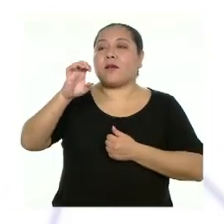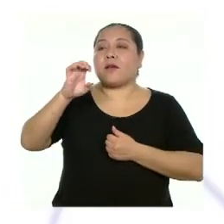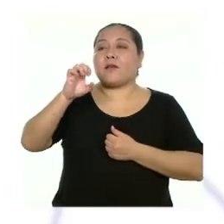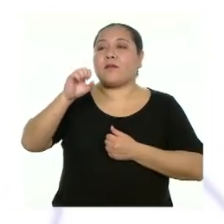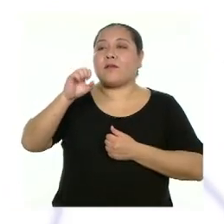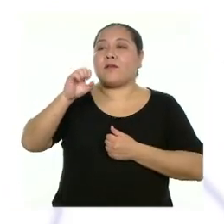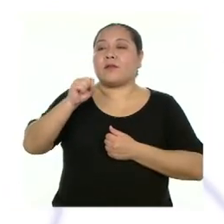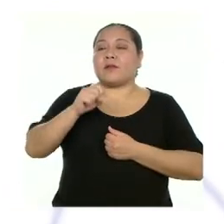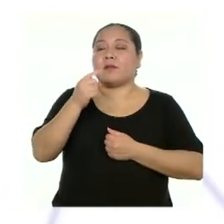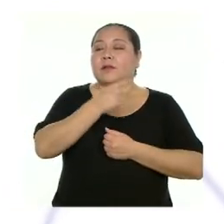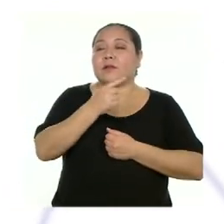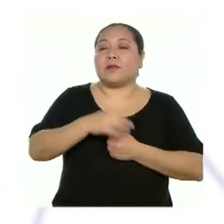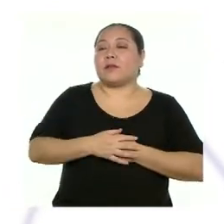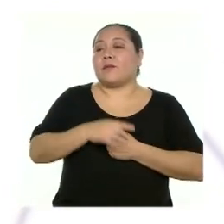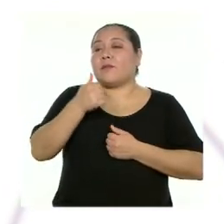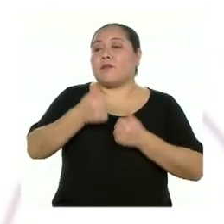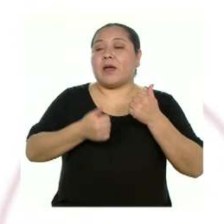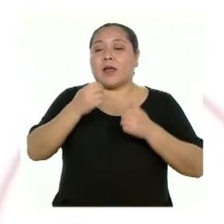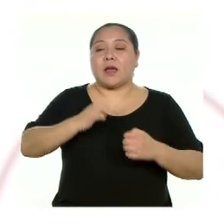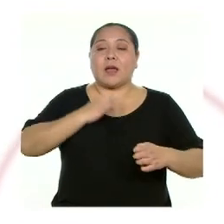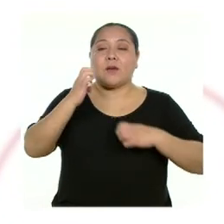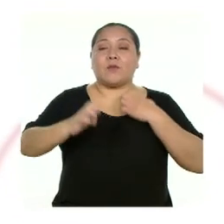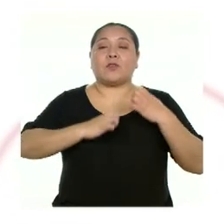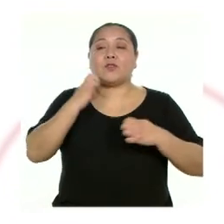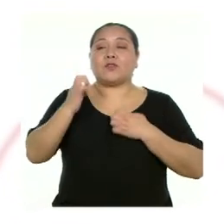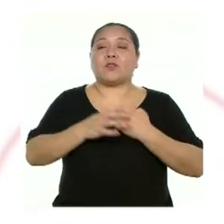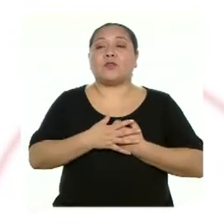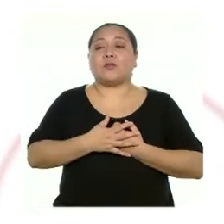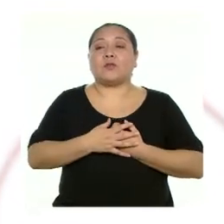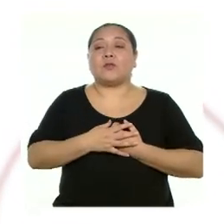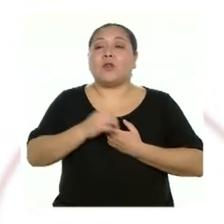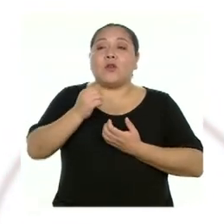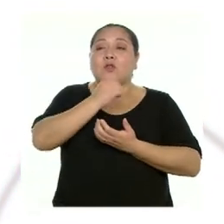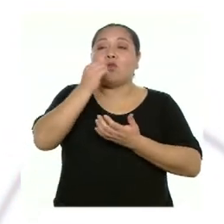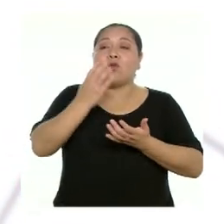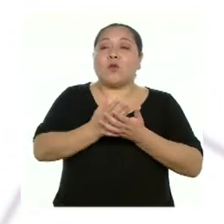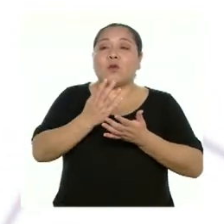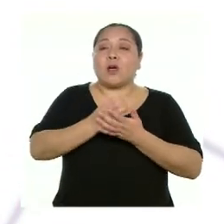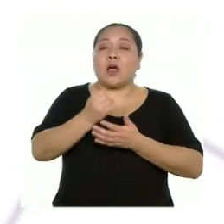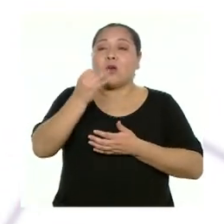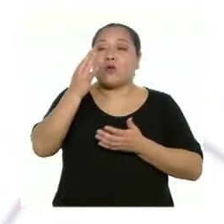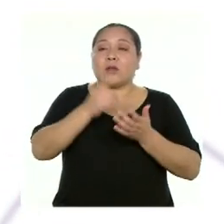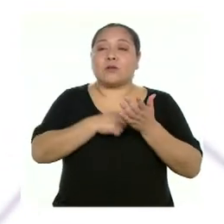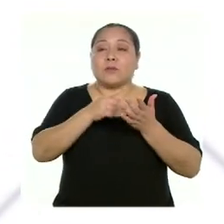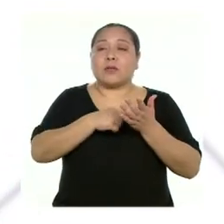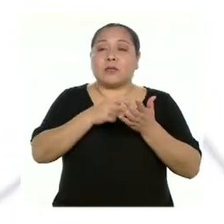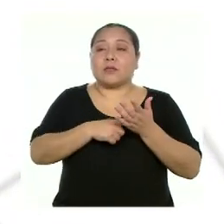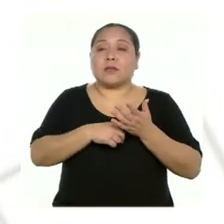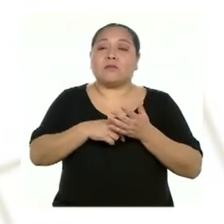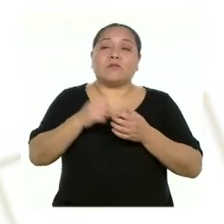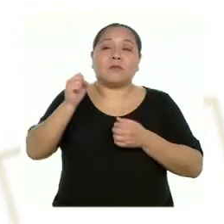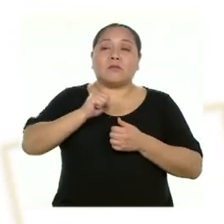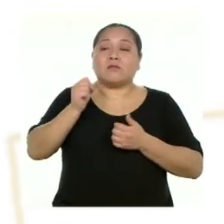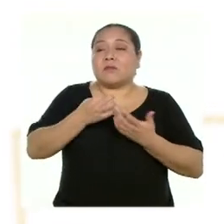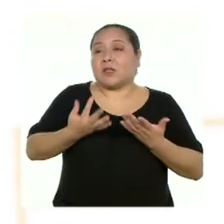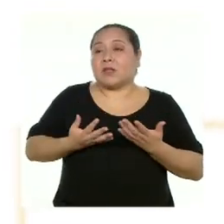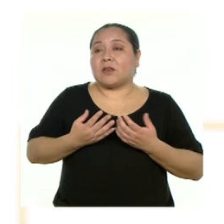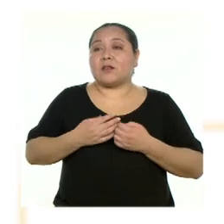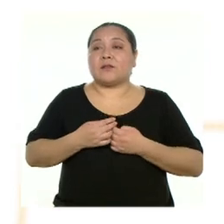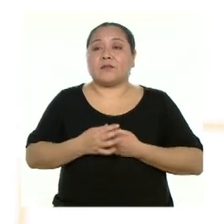Para cada emoción, los valores de la variable son nunca, a veces, con frecuencia y